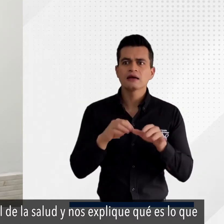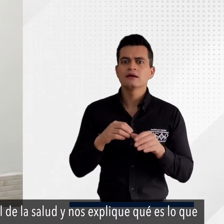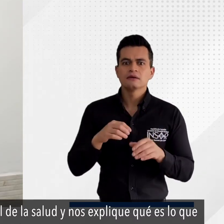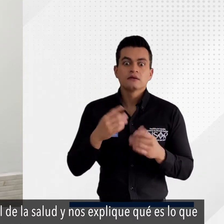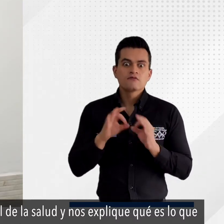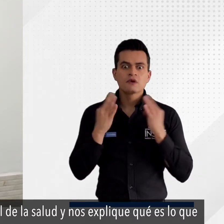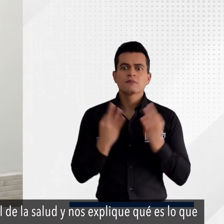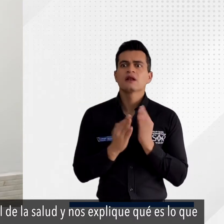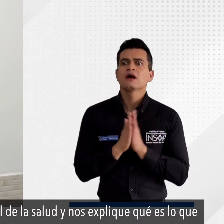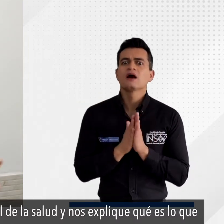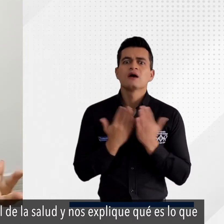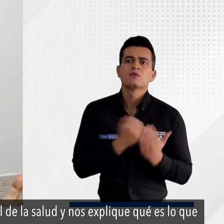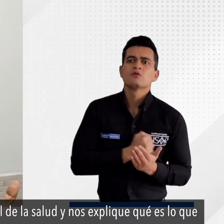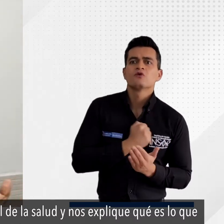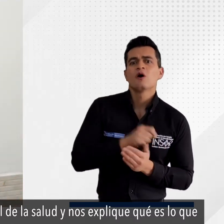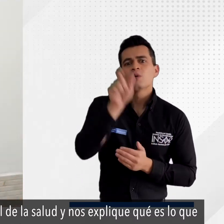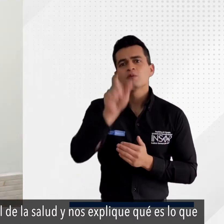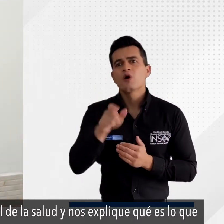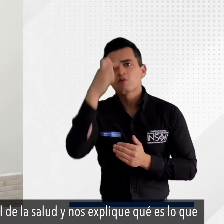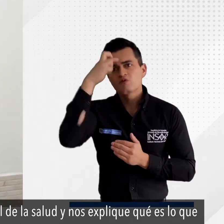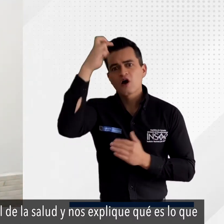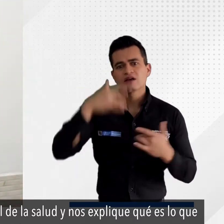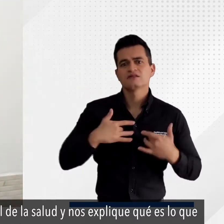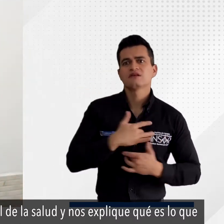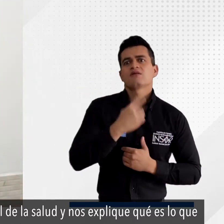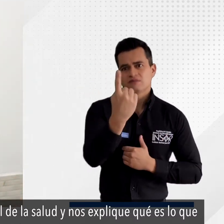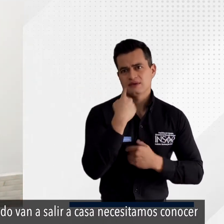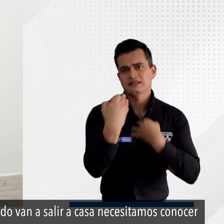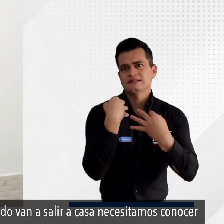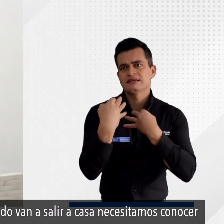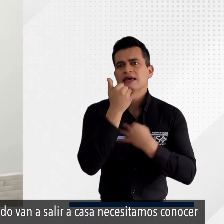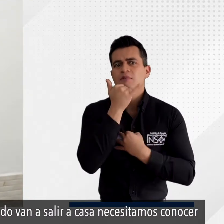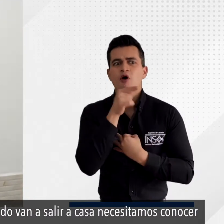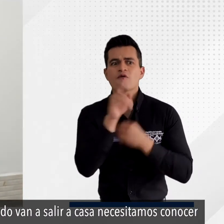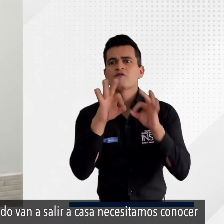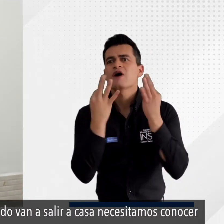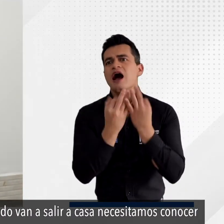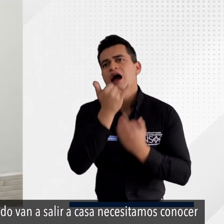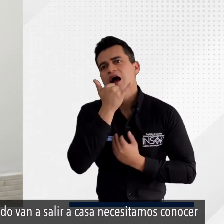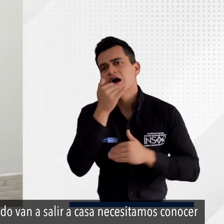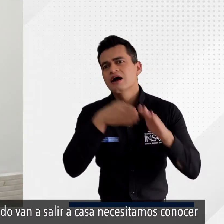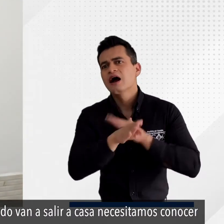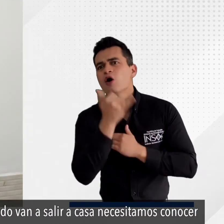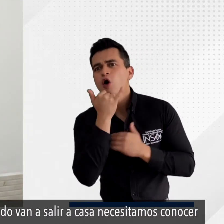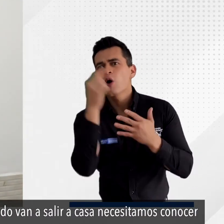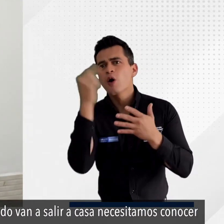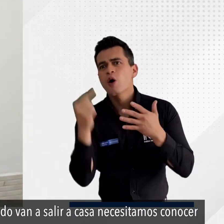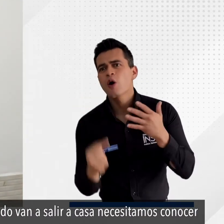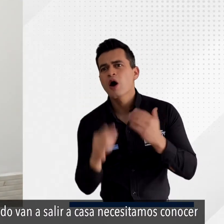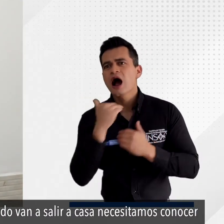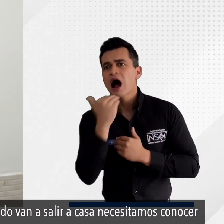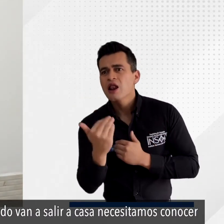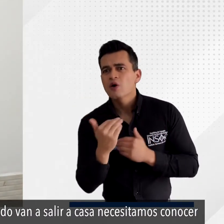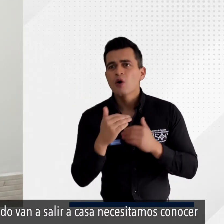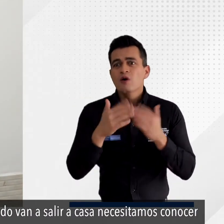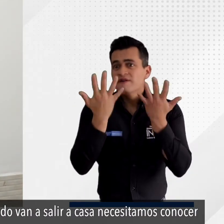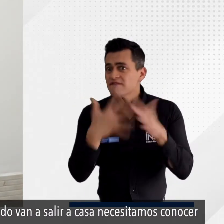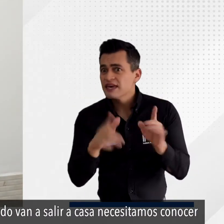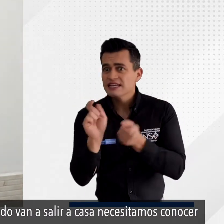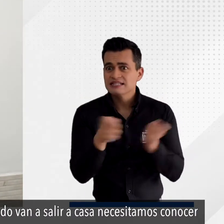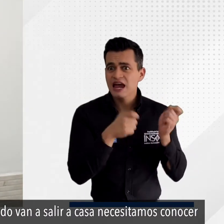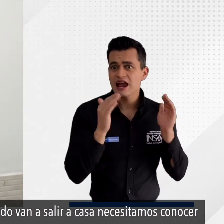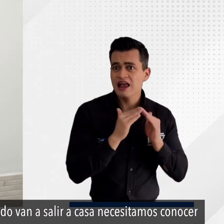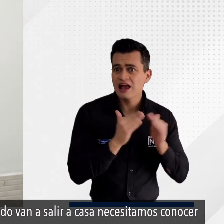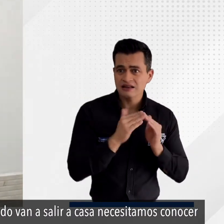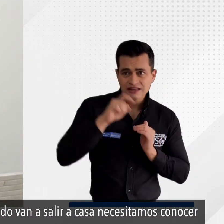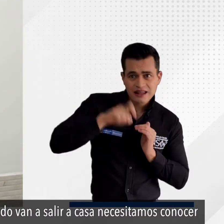nos explique qué es lo que está pasando con nuestro familiar, qué otros procedimientos, qué alteraciones, si cuando van a salir a